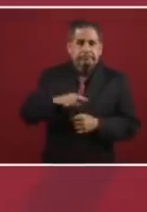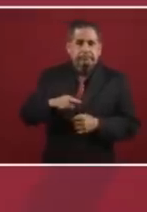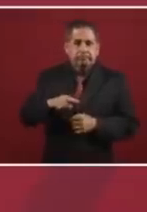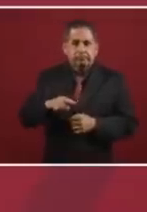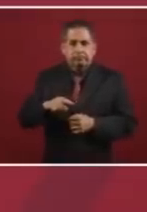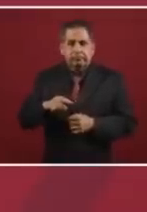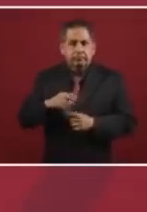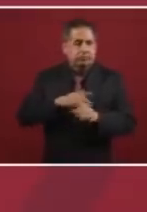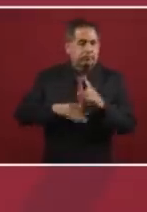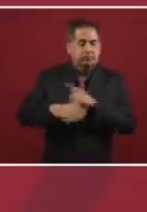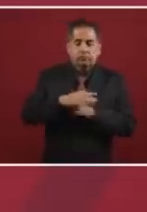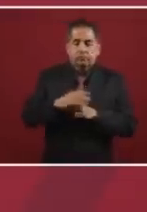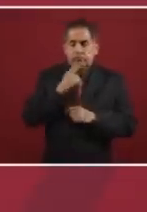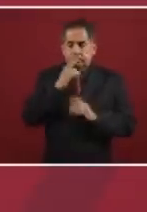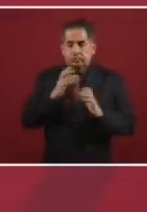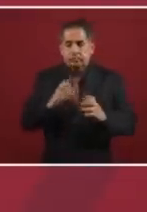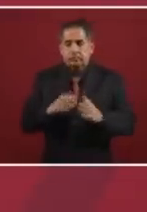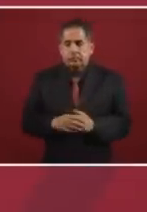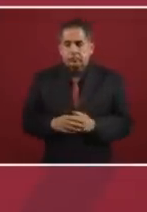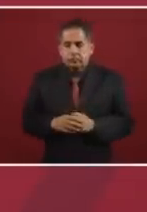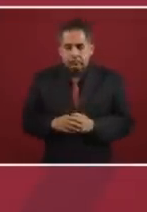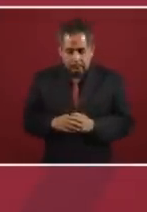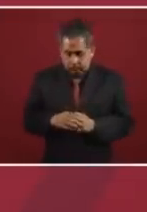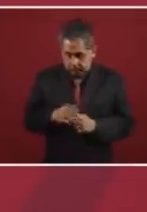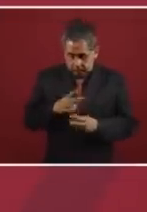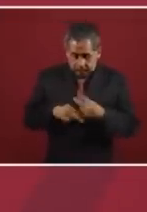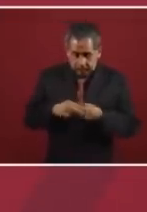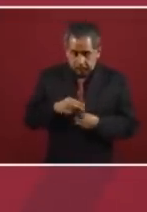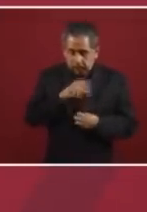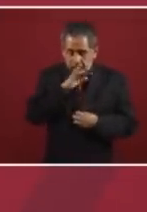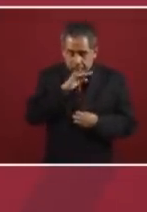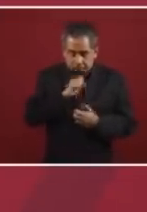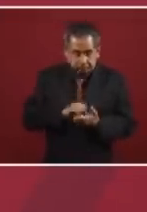ecología lo mejor es no hacer basura